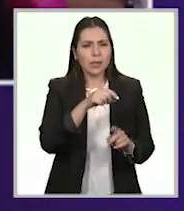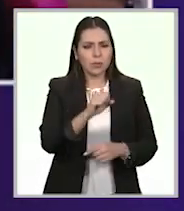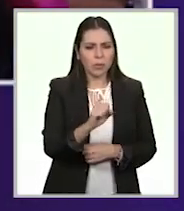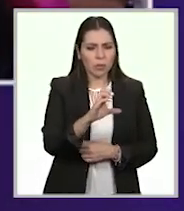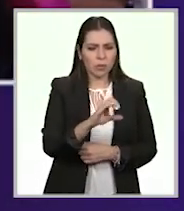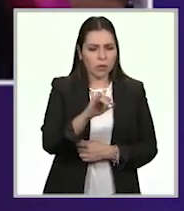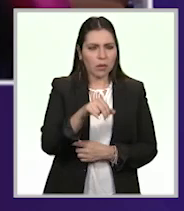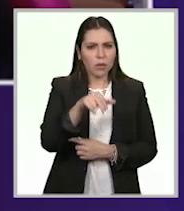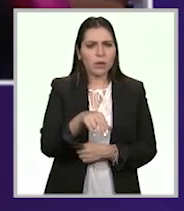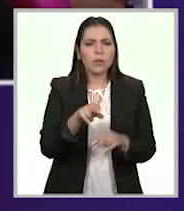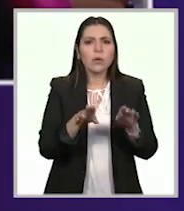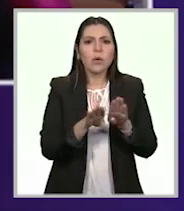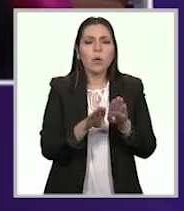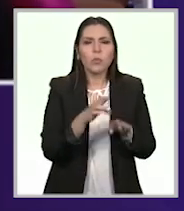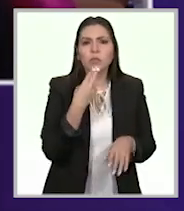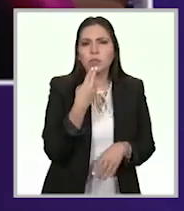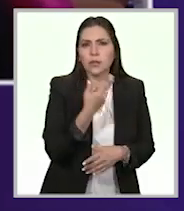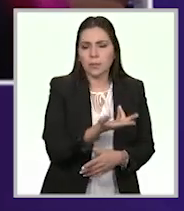Justicia de la Nación?